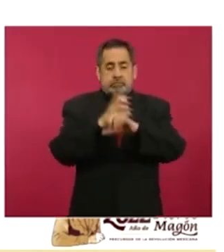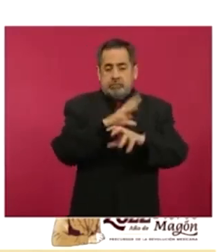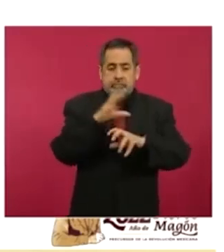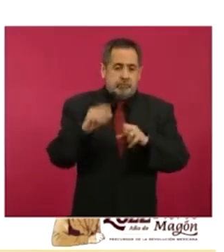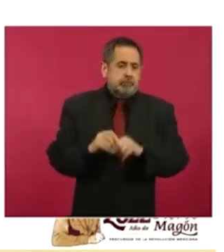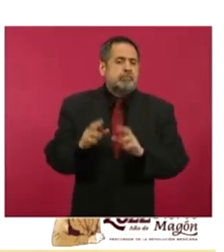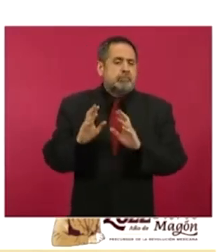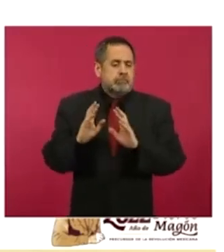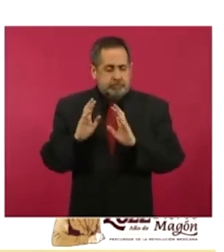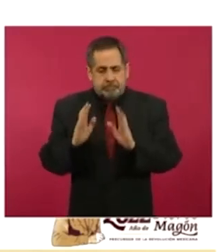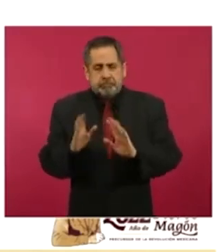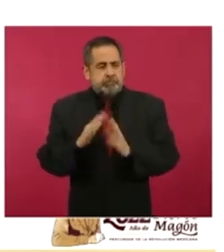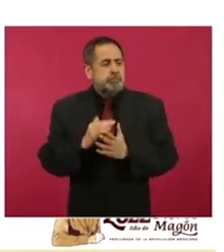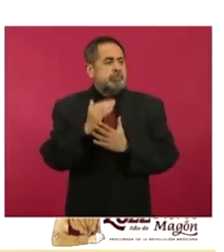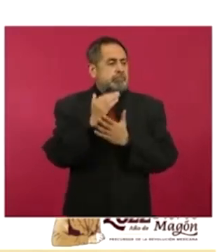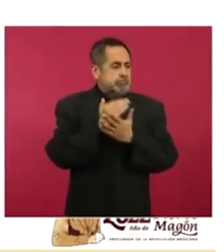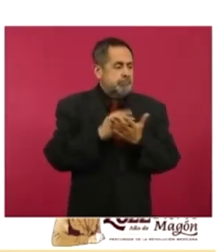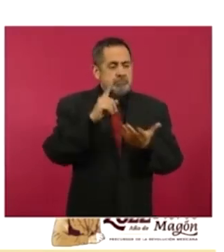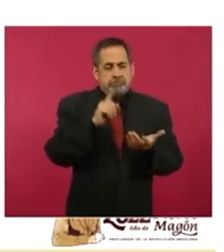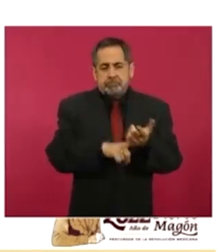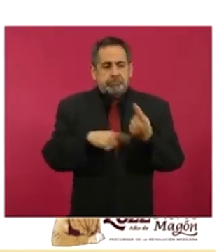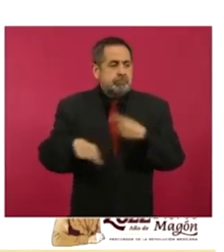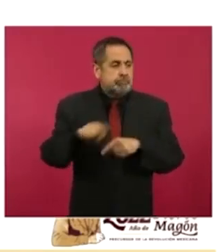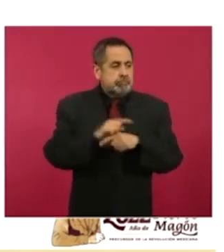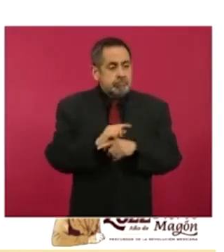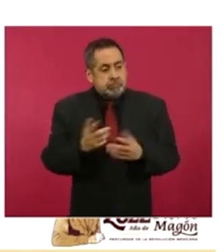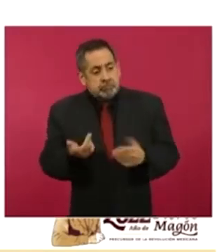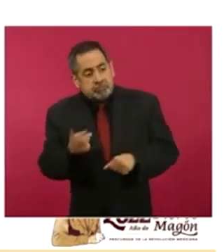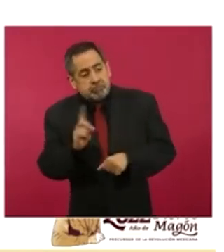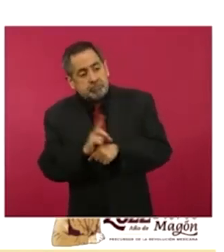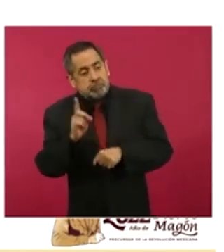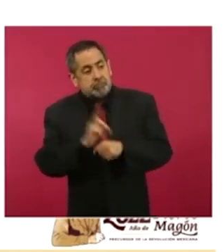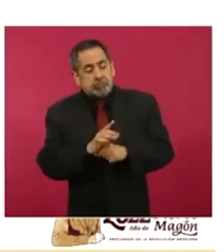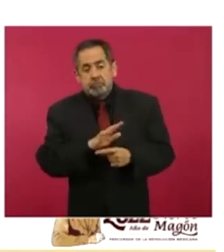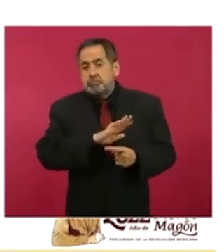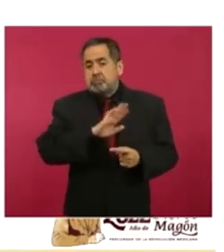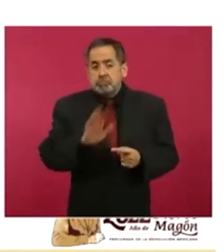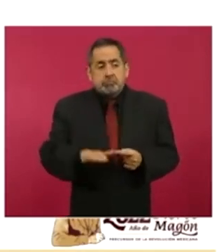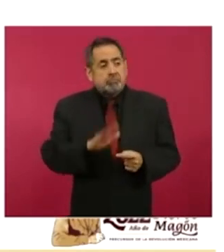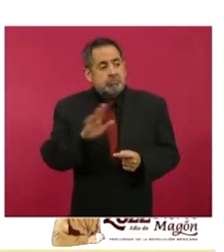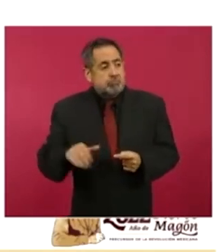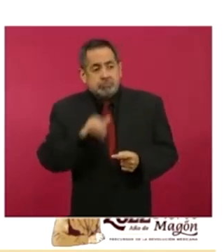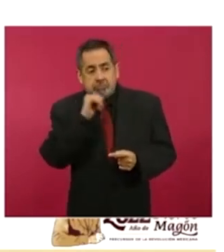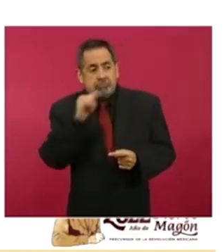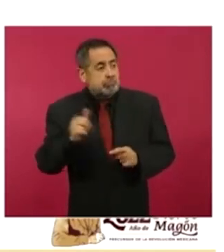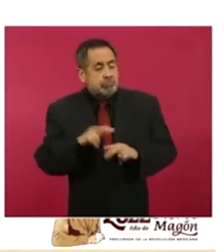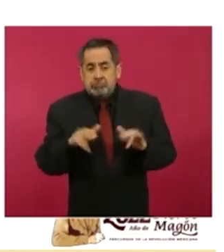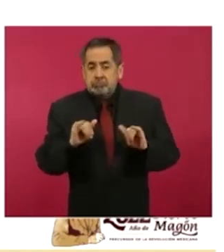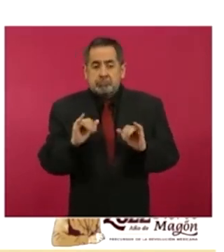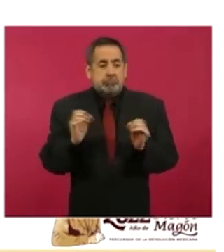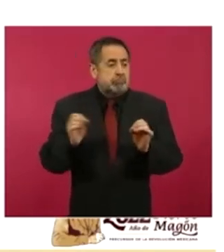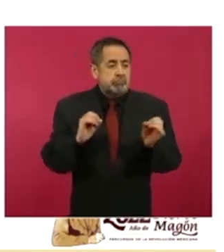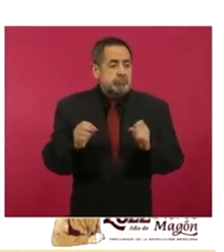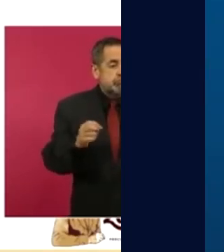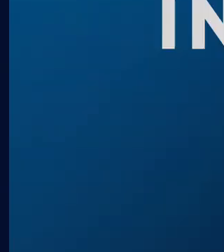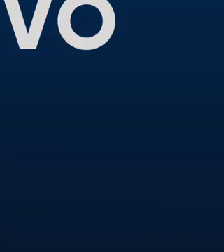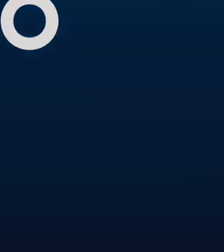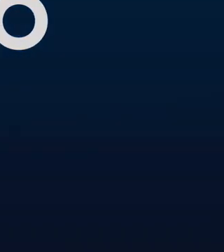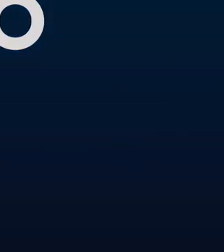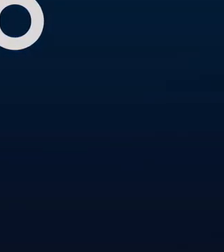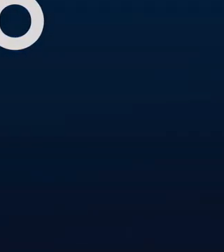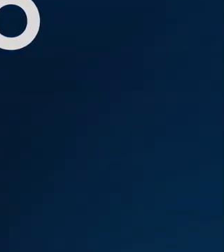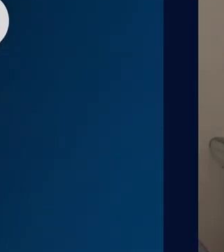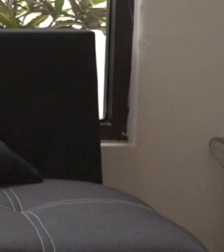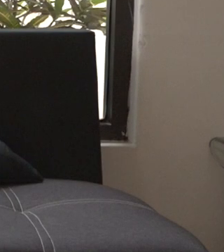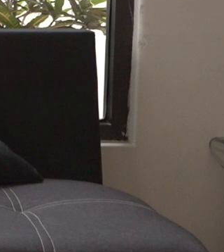que presentan días consecutivos, generalmente 2 o 3 días consecutivos, sin defunciones